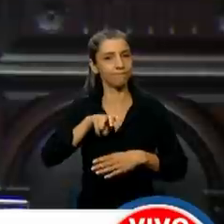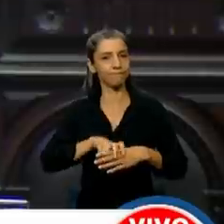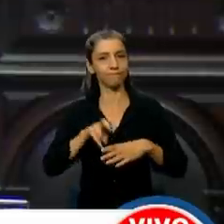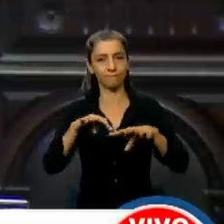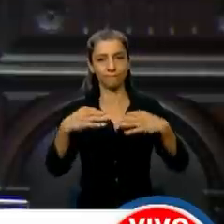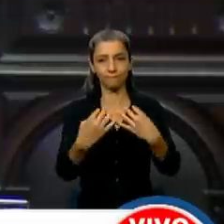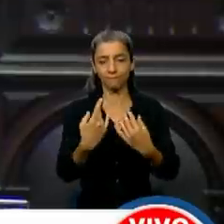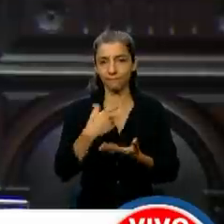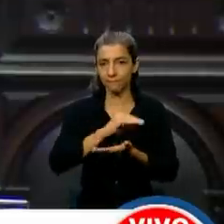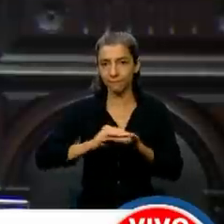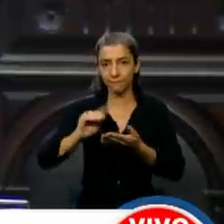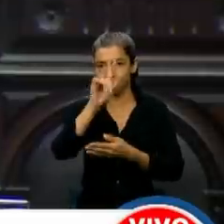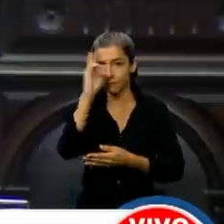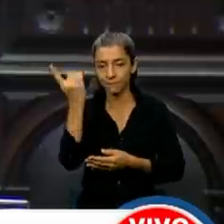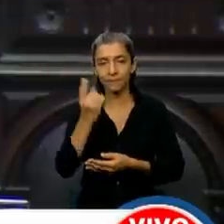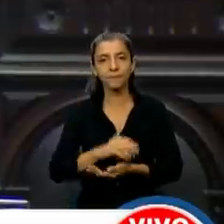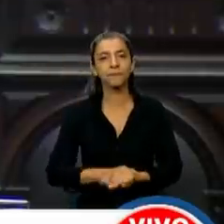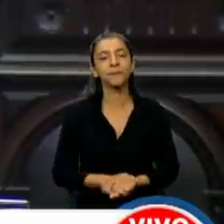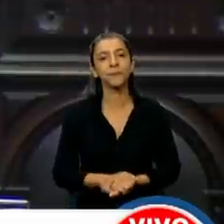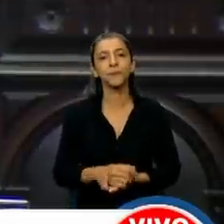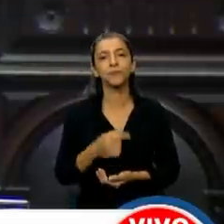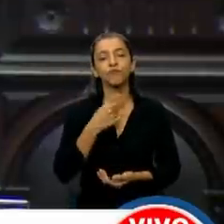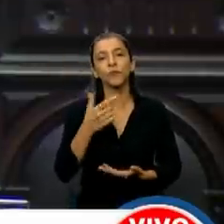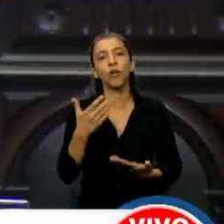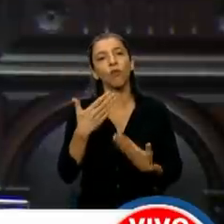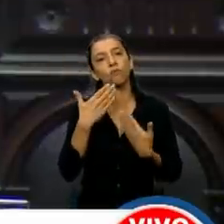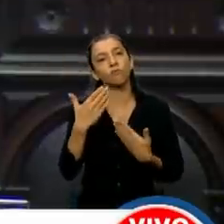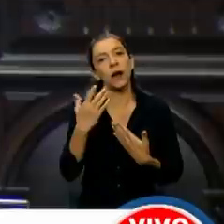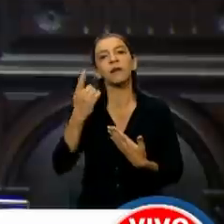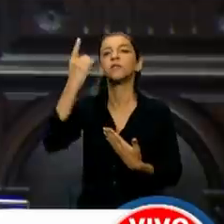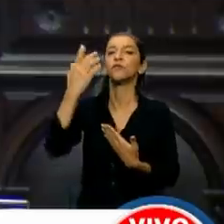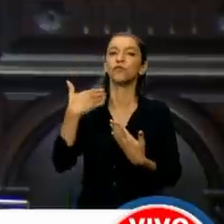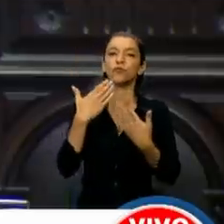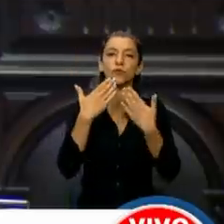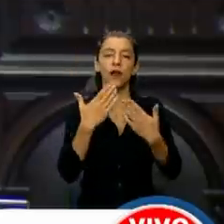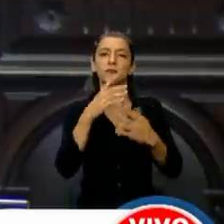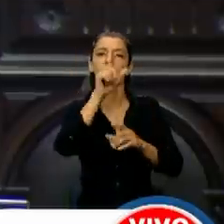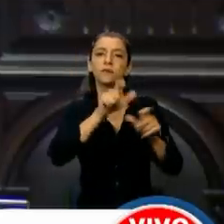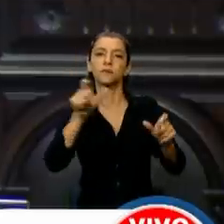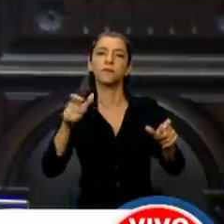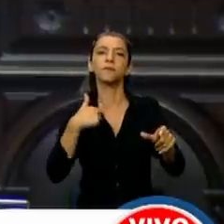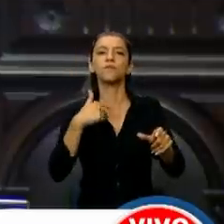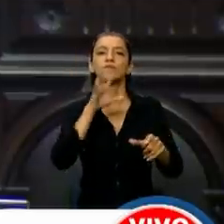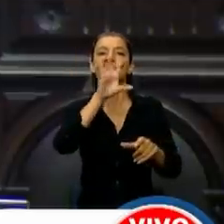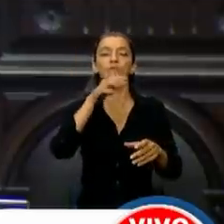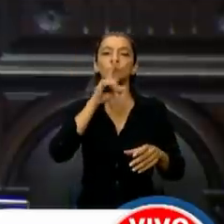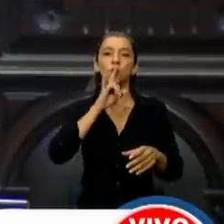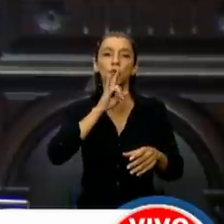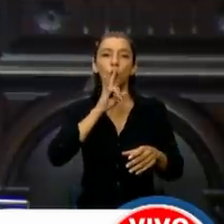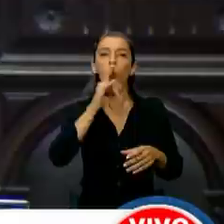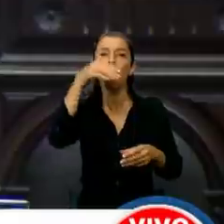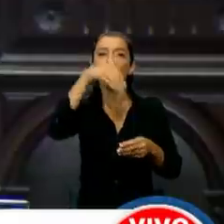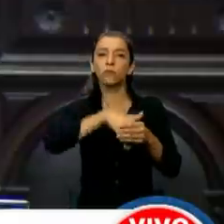y quiero agradecer a dios ya todos los tucumanos el hecho de haberme dado la